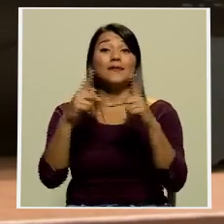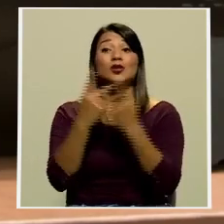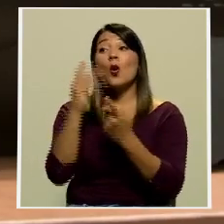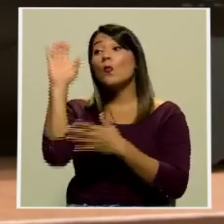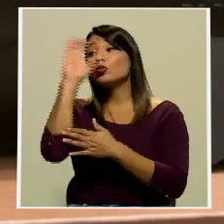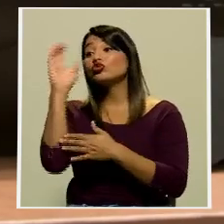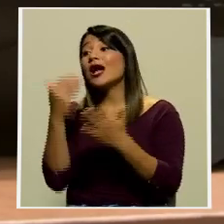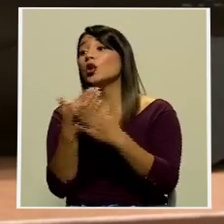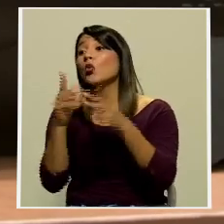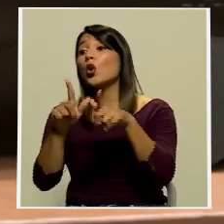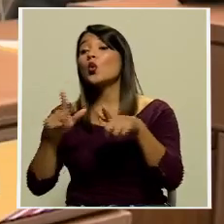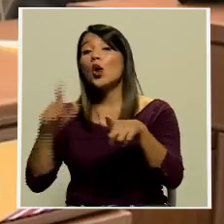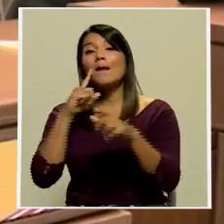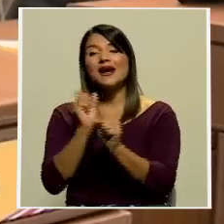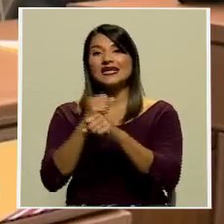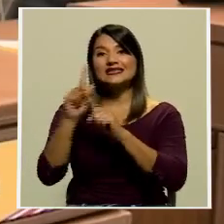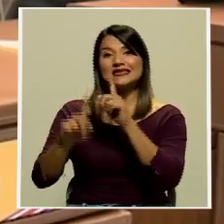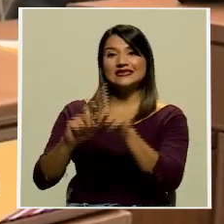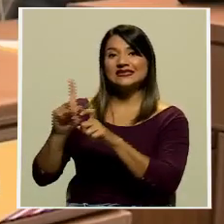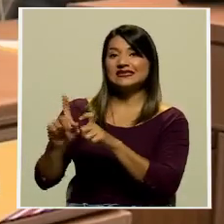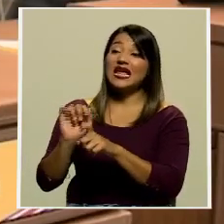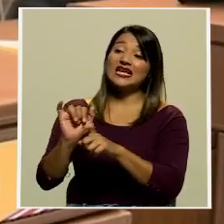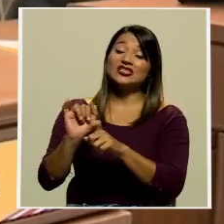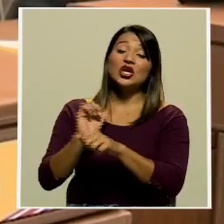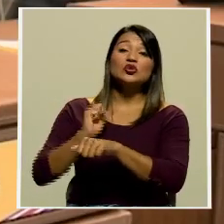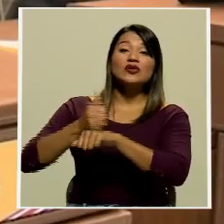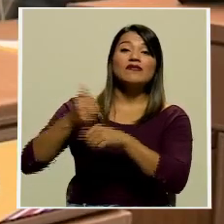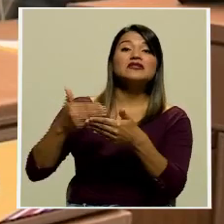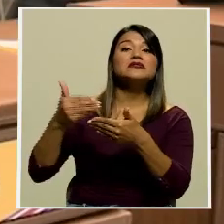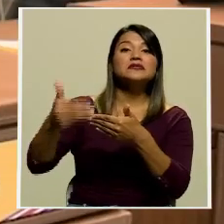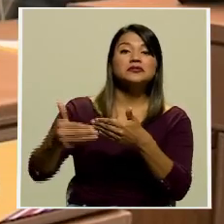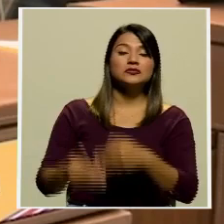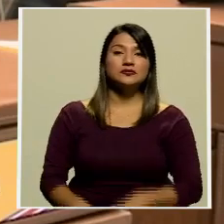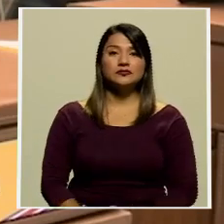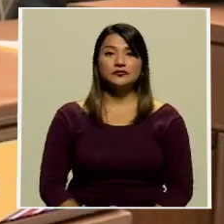espacio para la comparecencia, el cual se definirá en los próximos días.